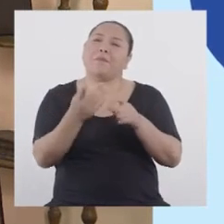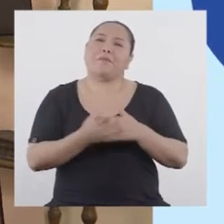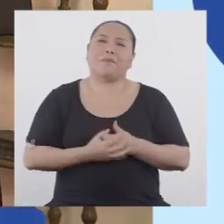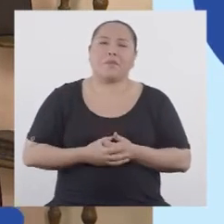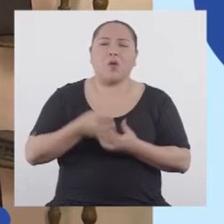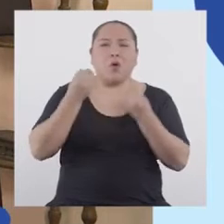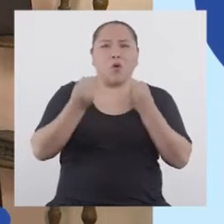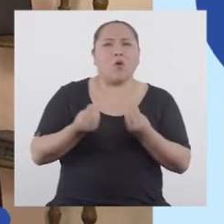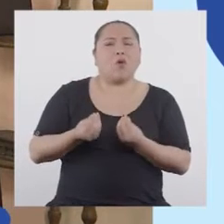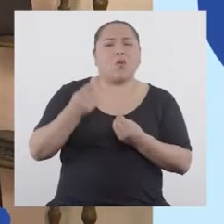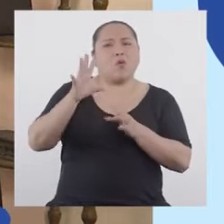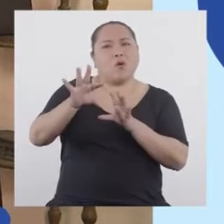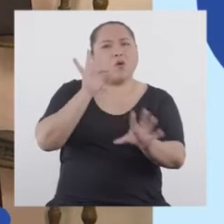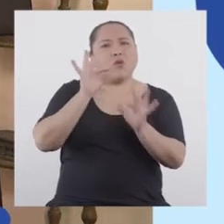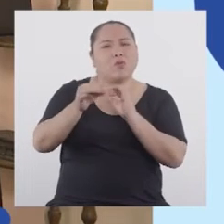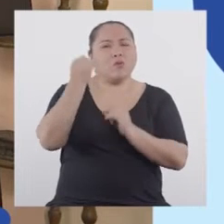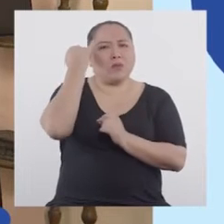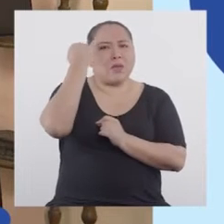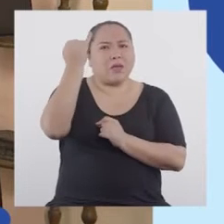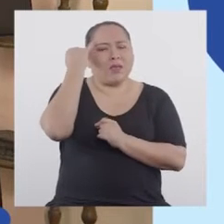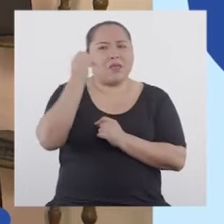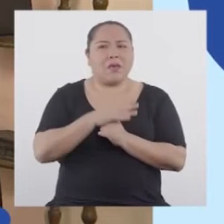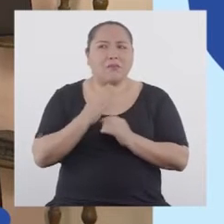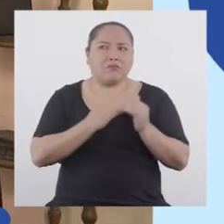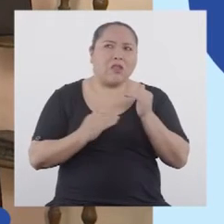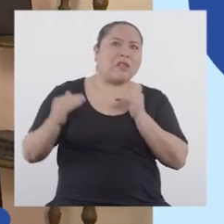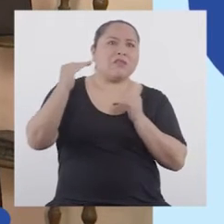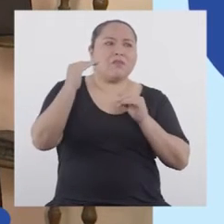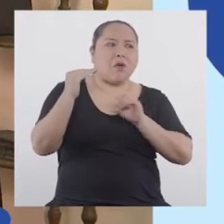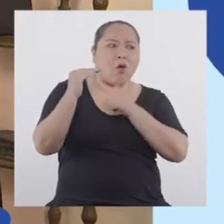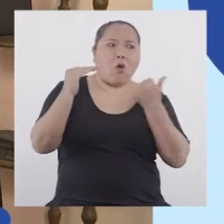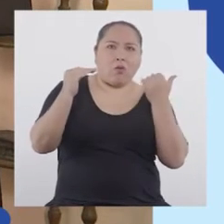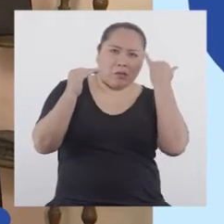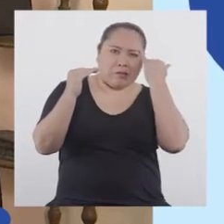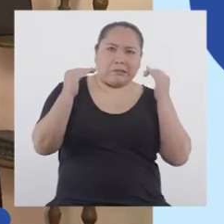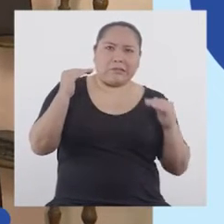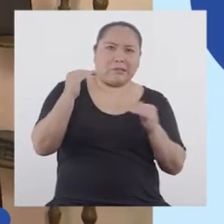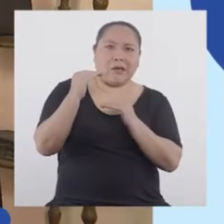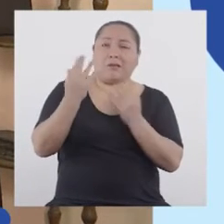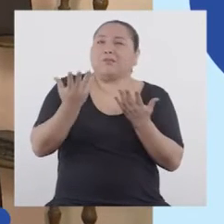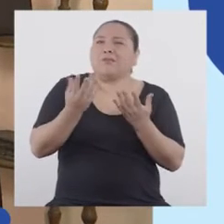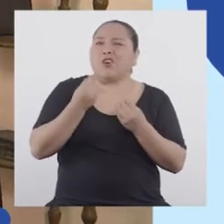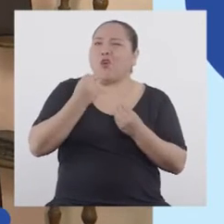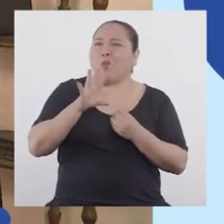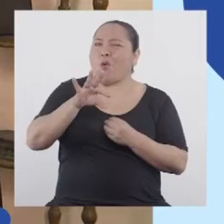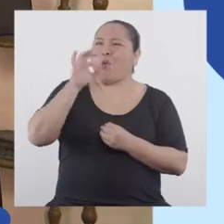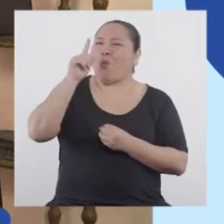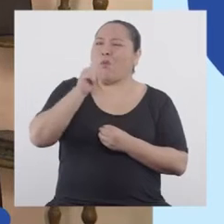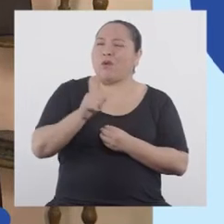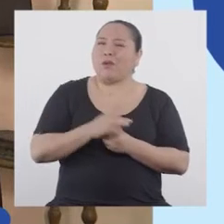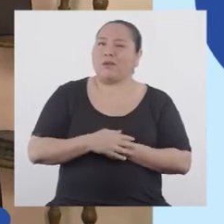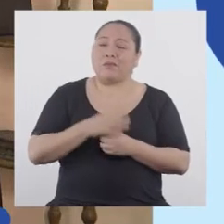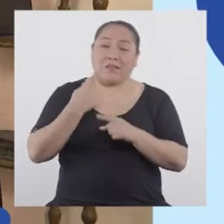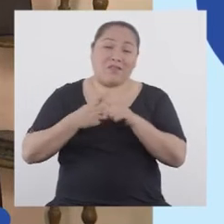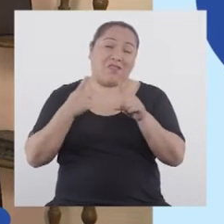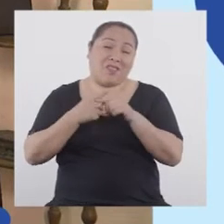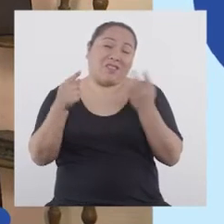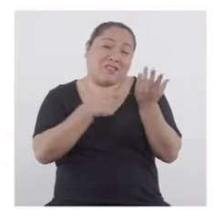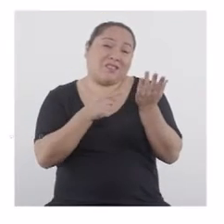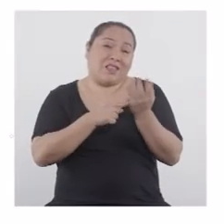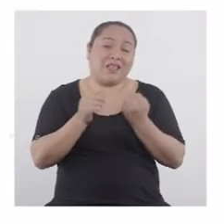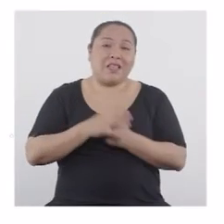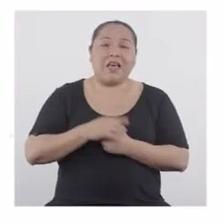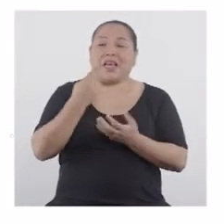es, ¿cómo seleccionamos una idea por sobre las demás? Igualmente existen diferentes